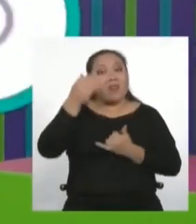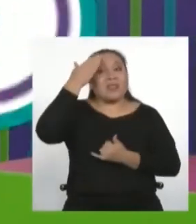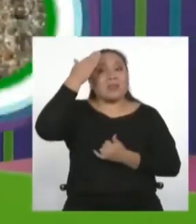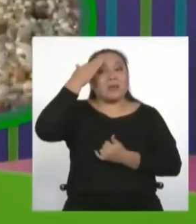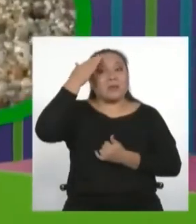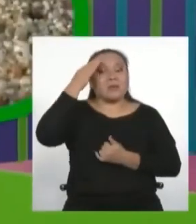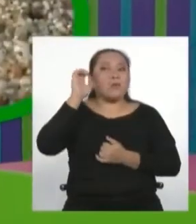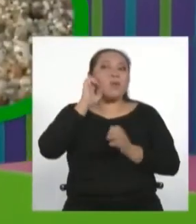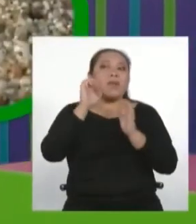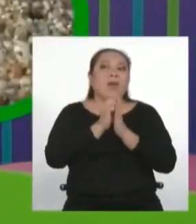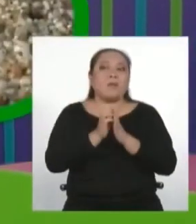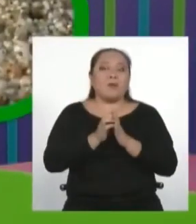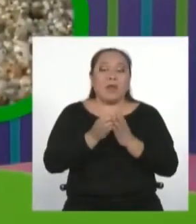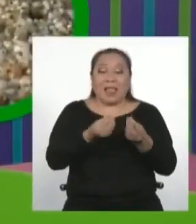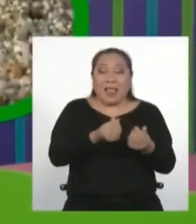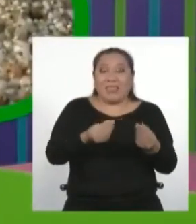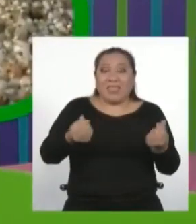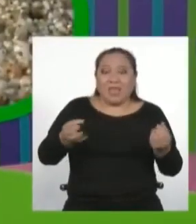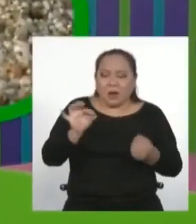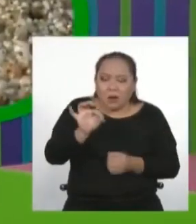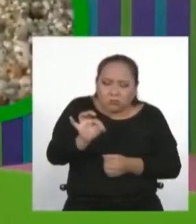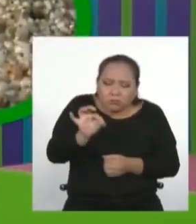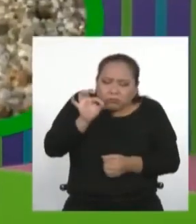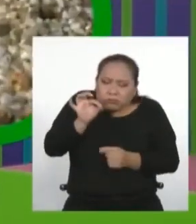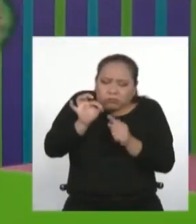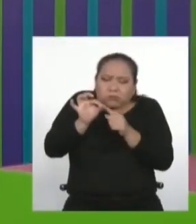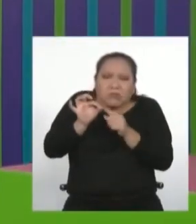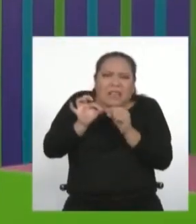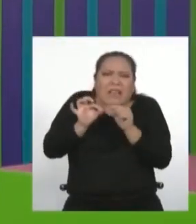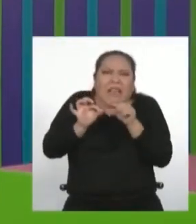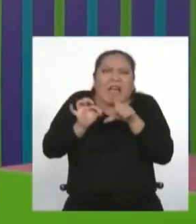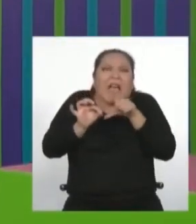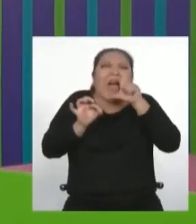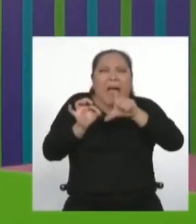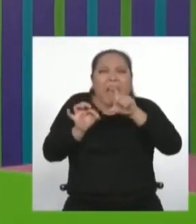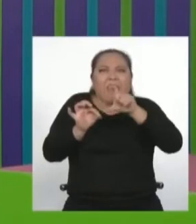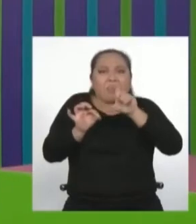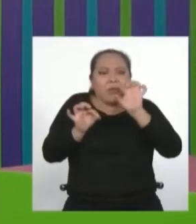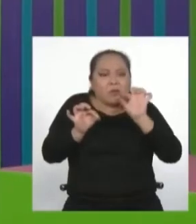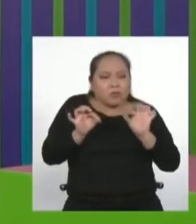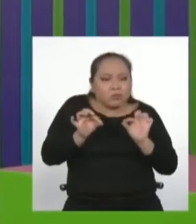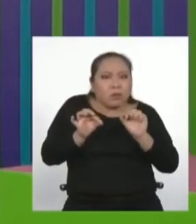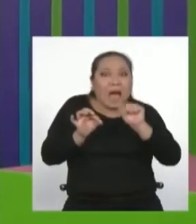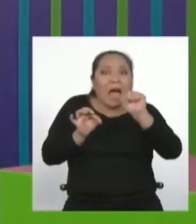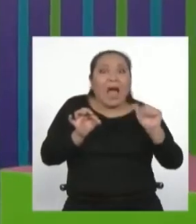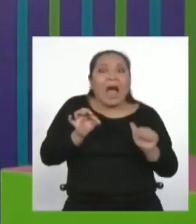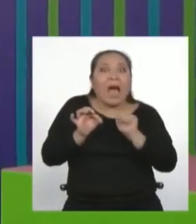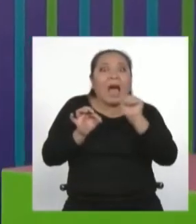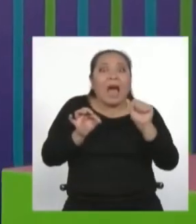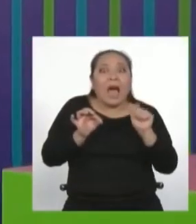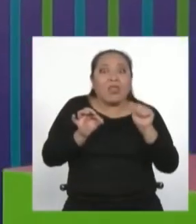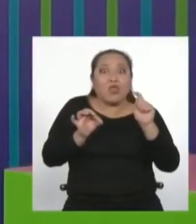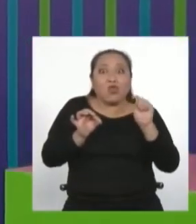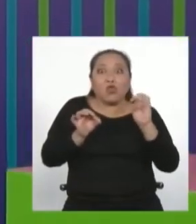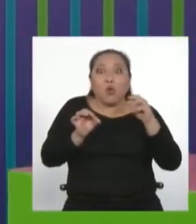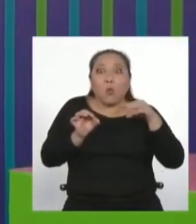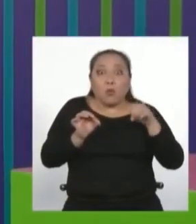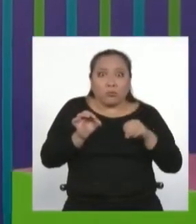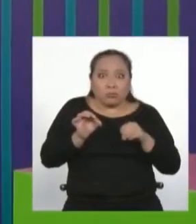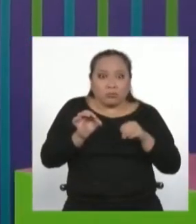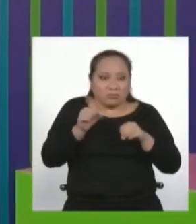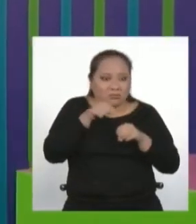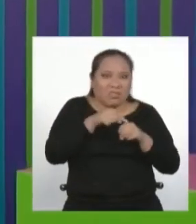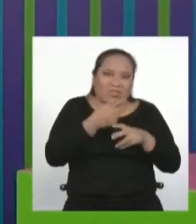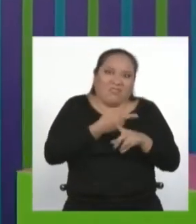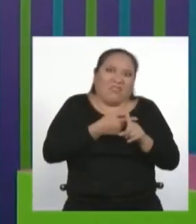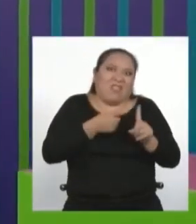que un grano de arena es gigante comparado con un átomo, nos damos cuenta que estamos entrando a otro mundo. Pero esto